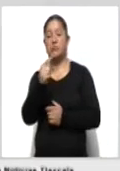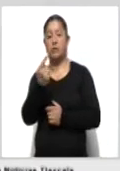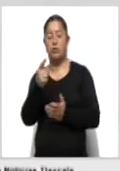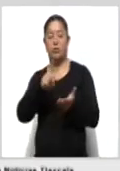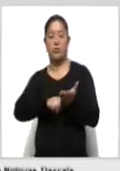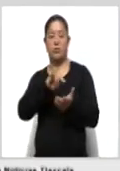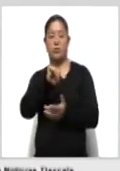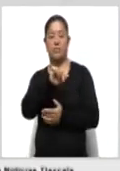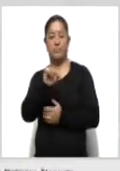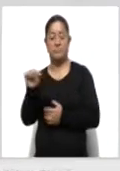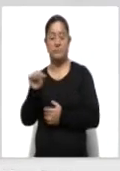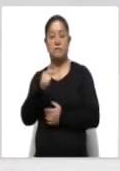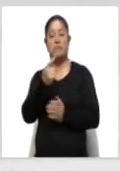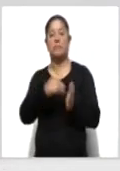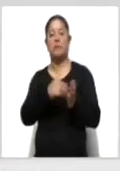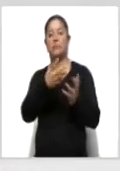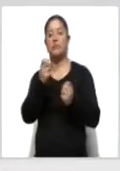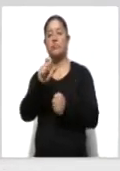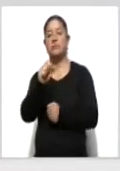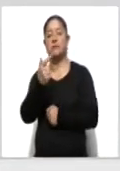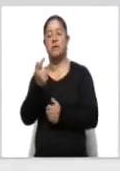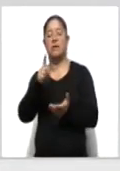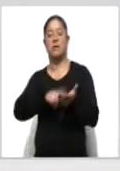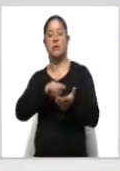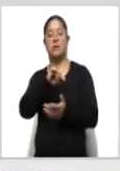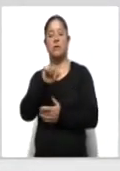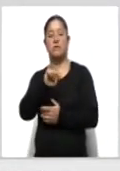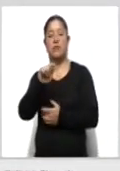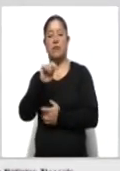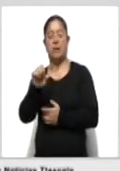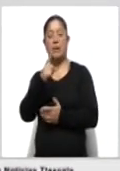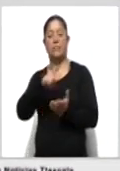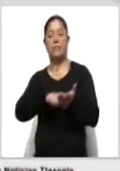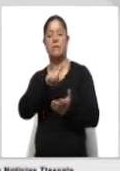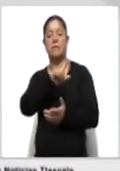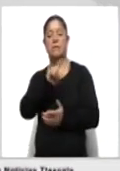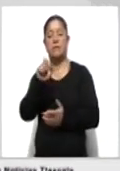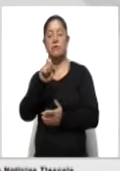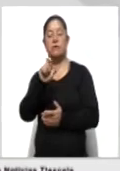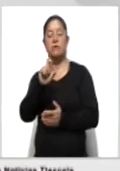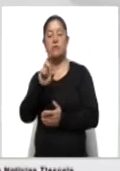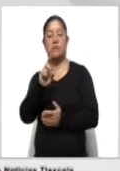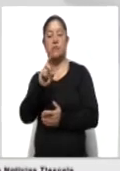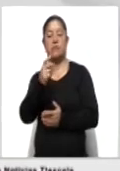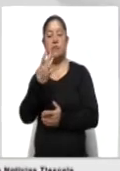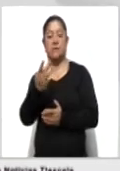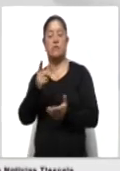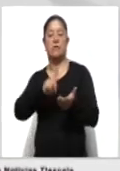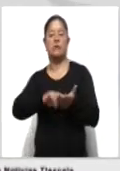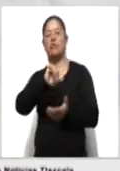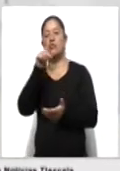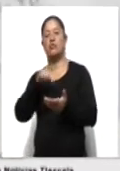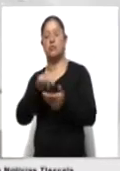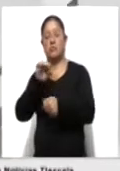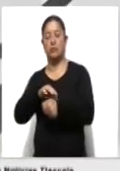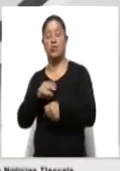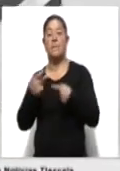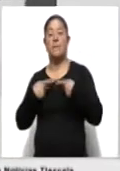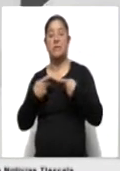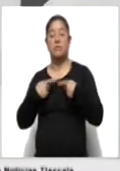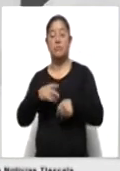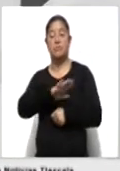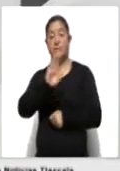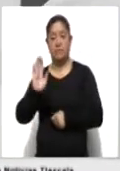6.871 en el IMSS, 1.927 en el ISSSTE y 1.733 en otros espacios médicos. Mientras, del